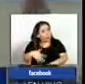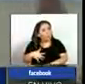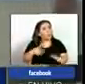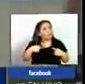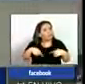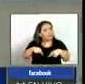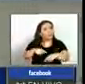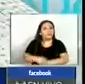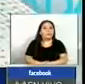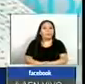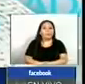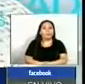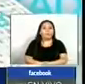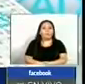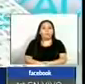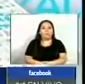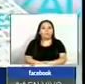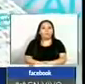del coronavirus